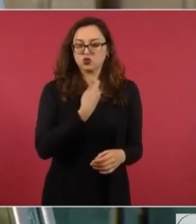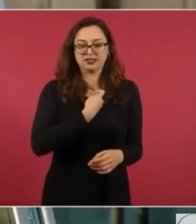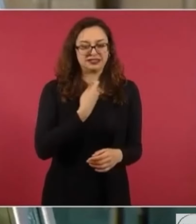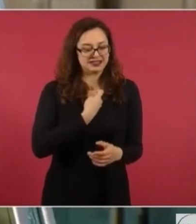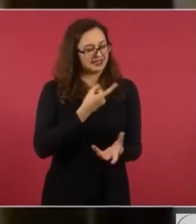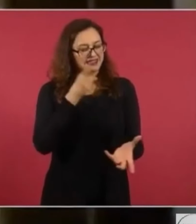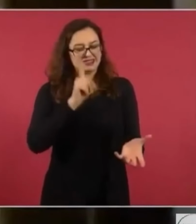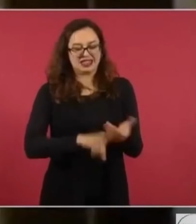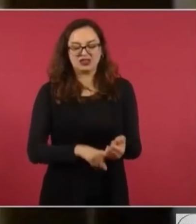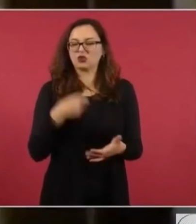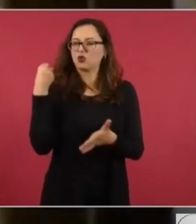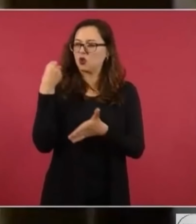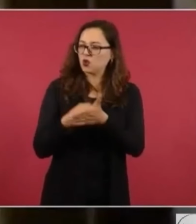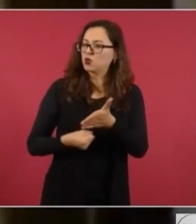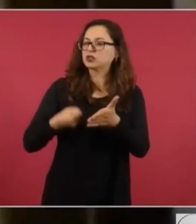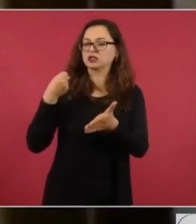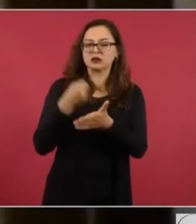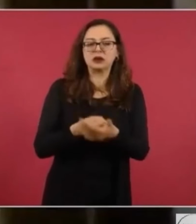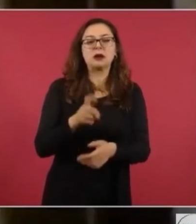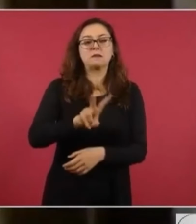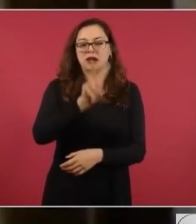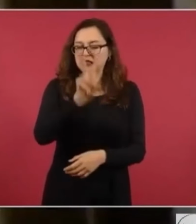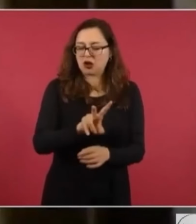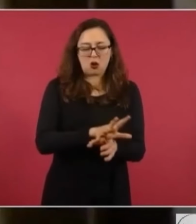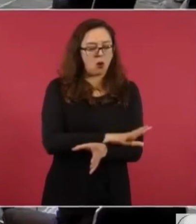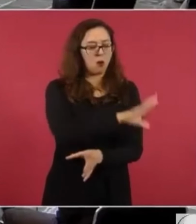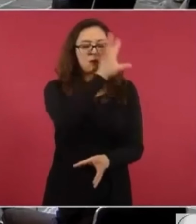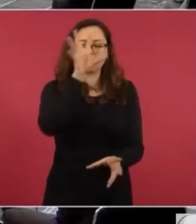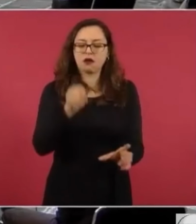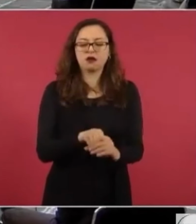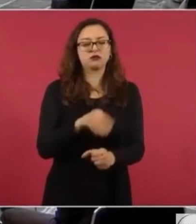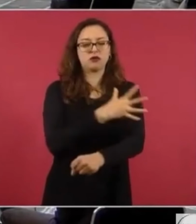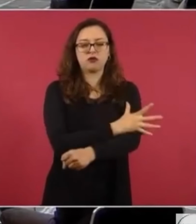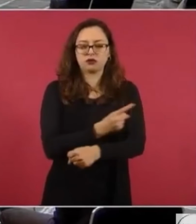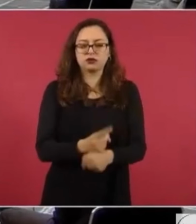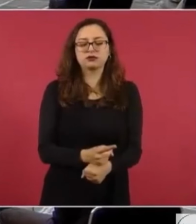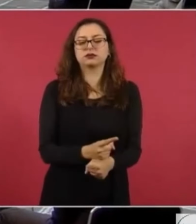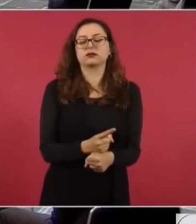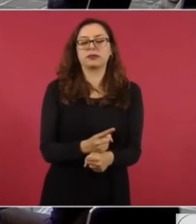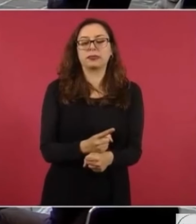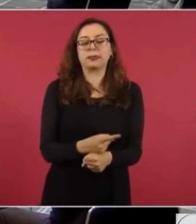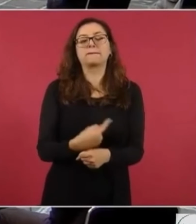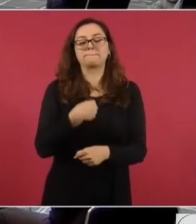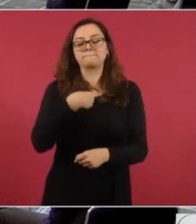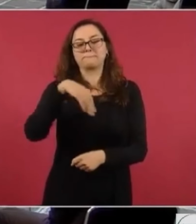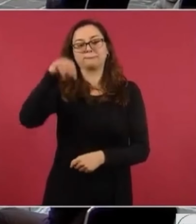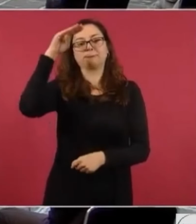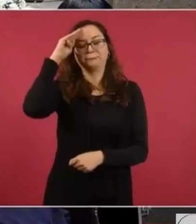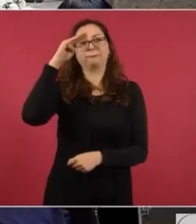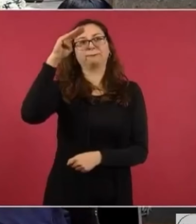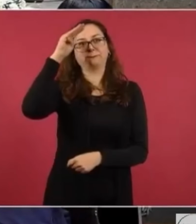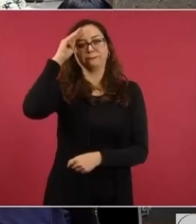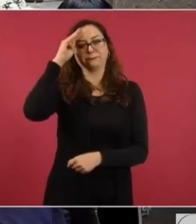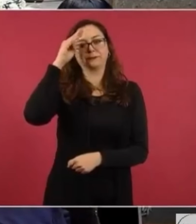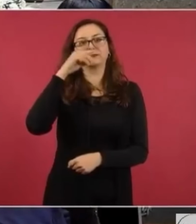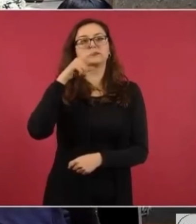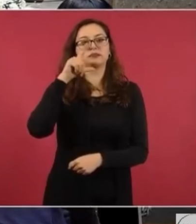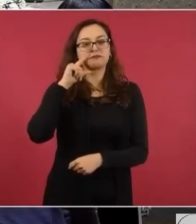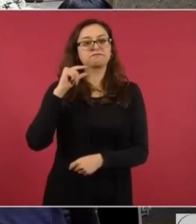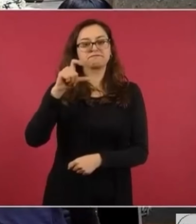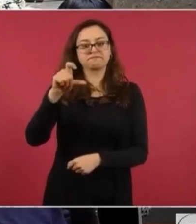esencial y, me atrevería a decir, absoluta. Yo creo que Ricardo Flores Magón es